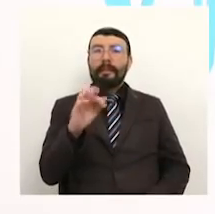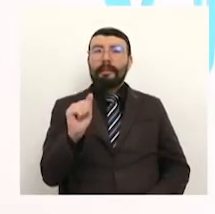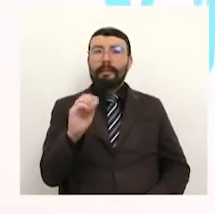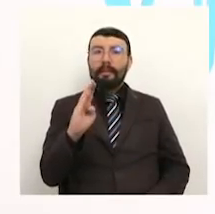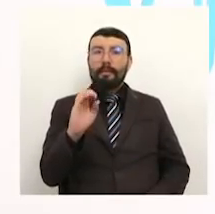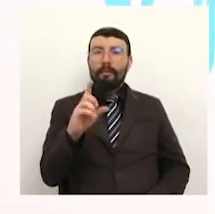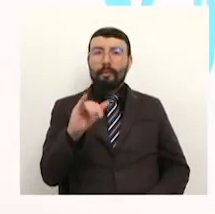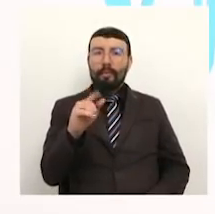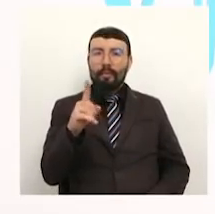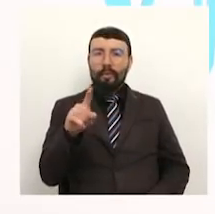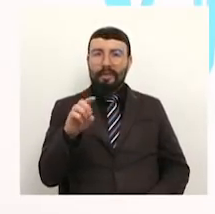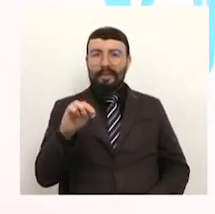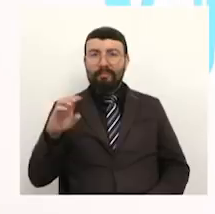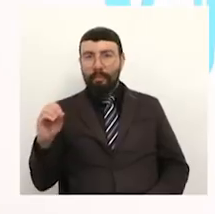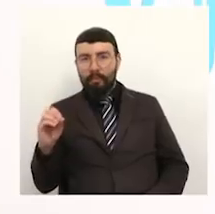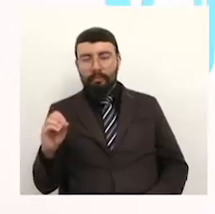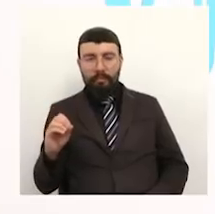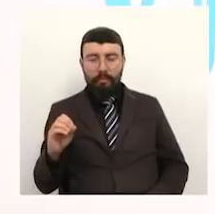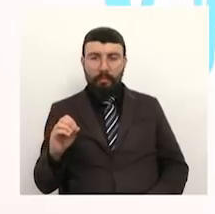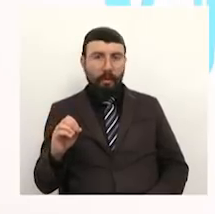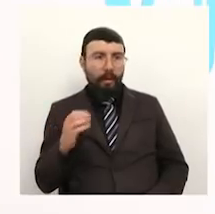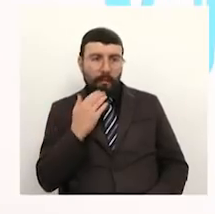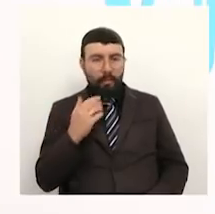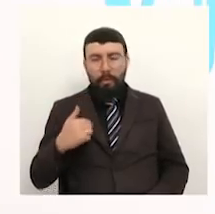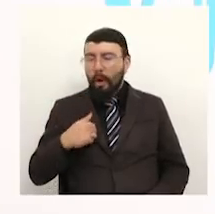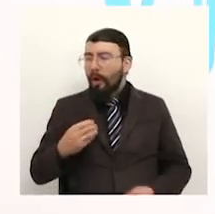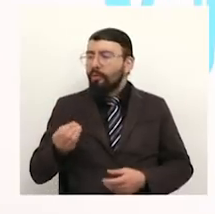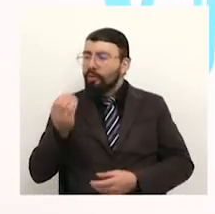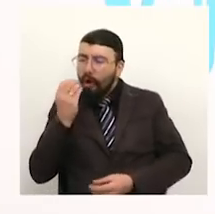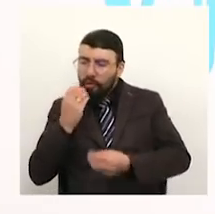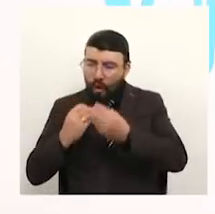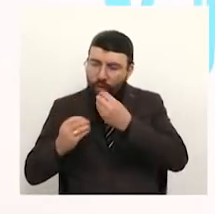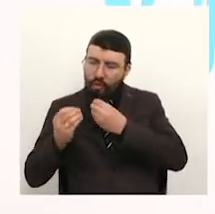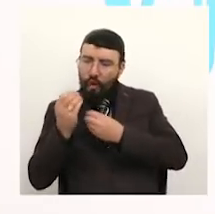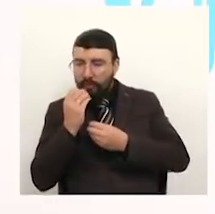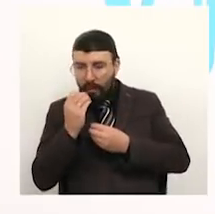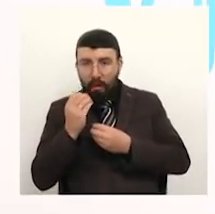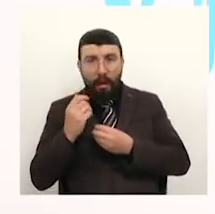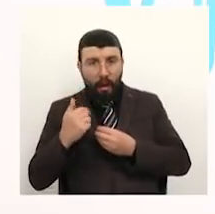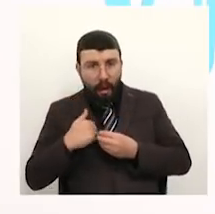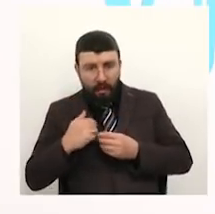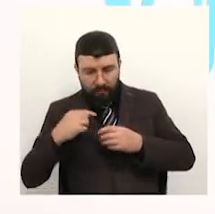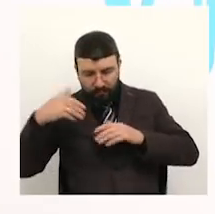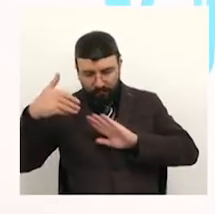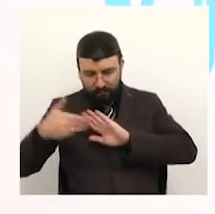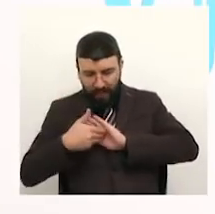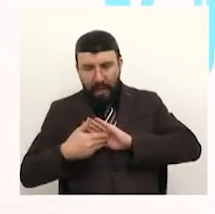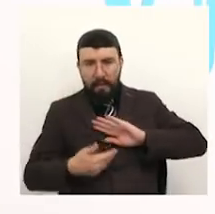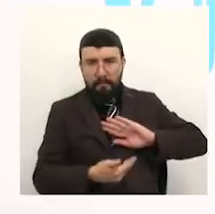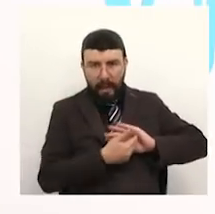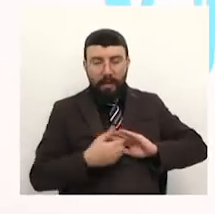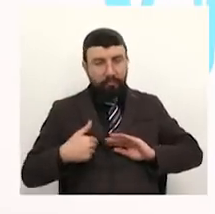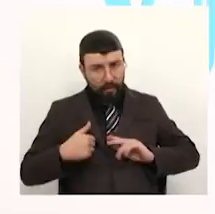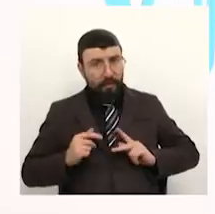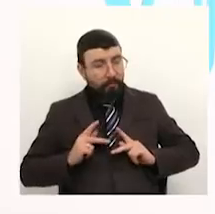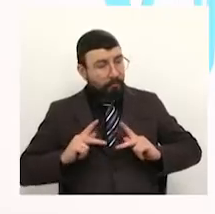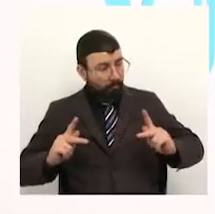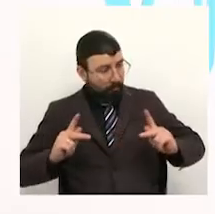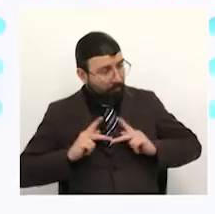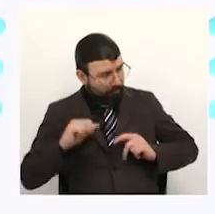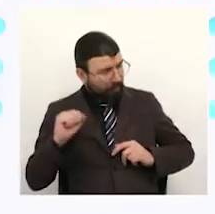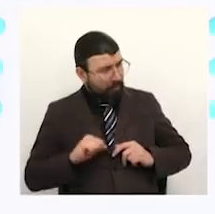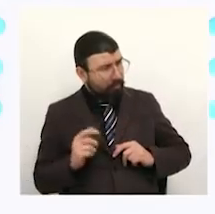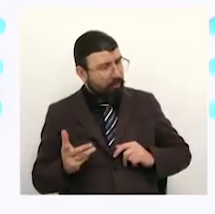algunos alimentos con gestionar el pulmón empeorar esos cuadros respiratorios sí y